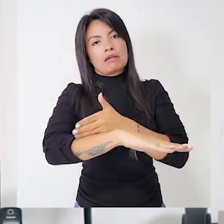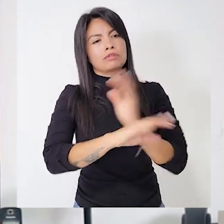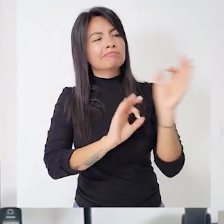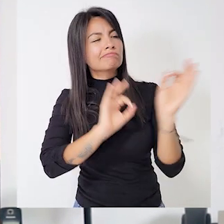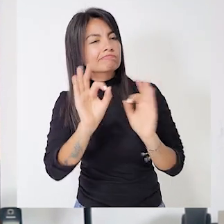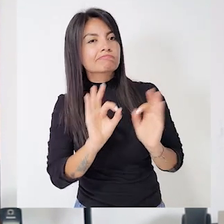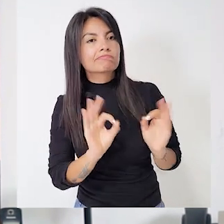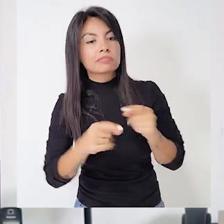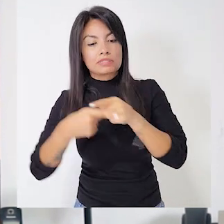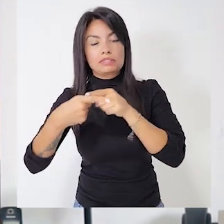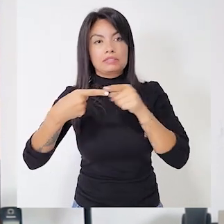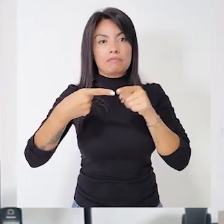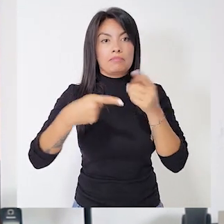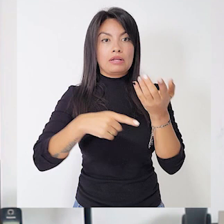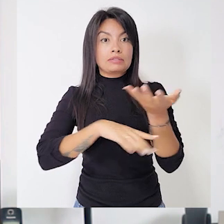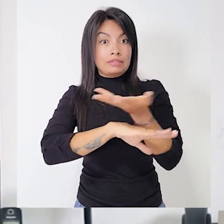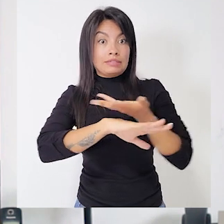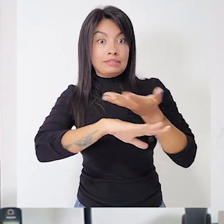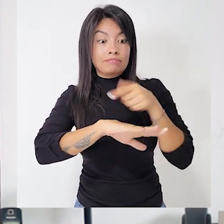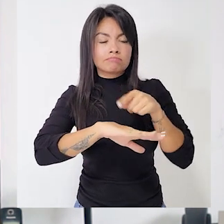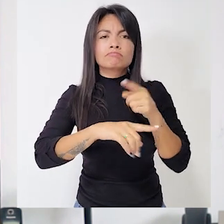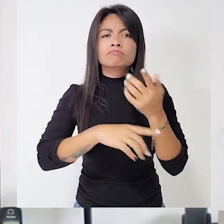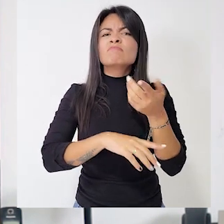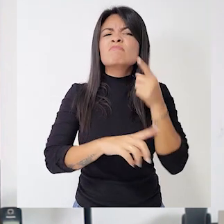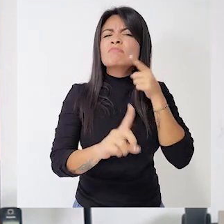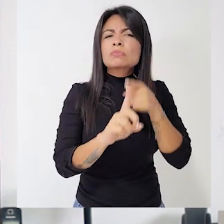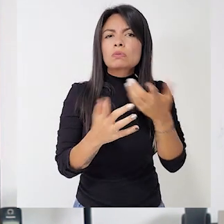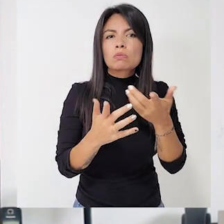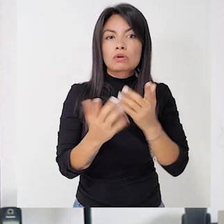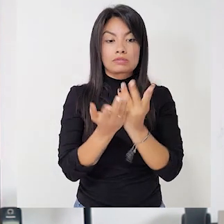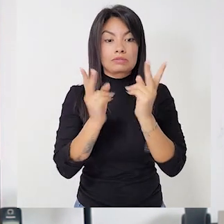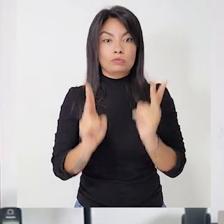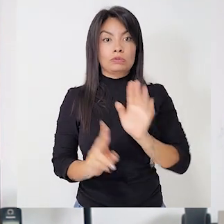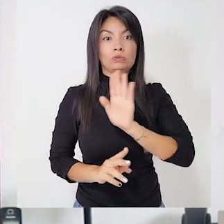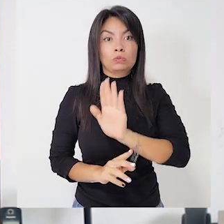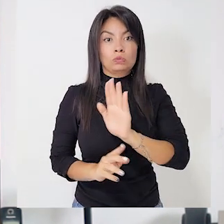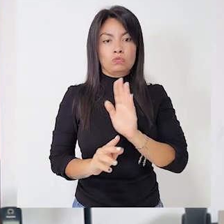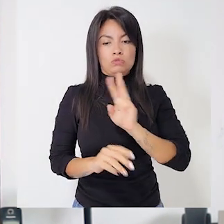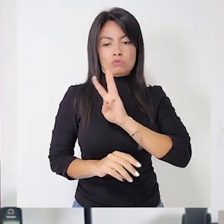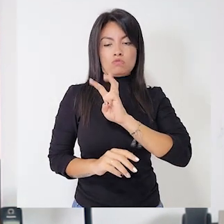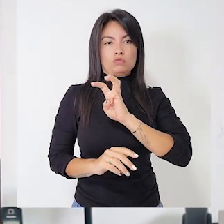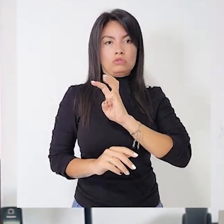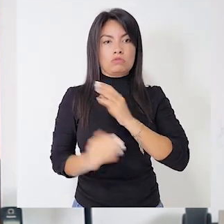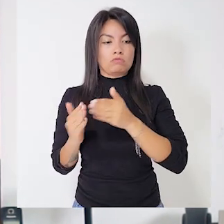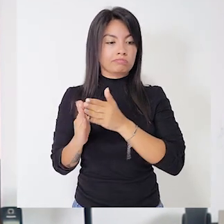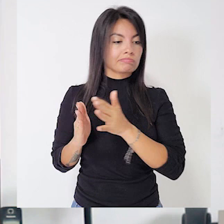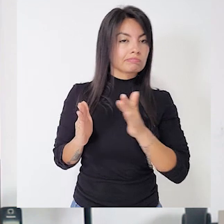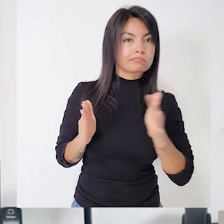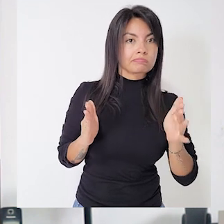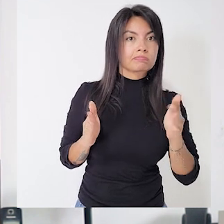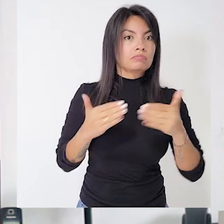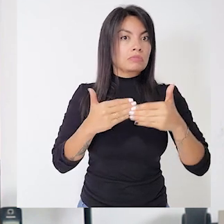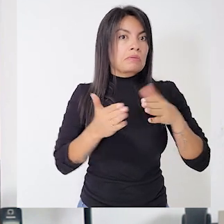una intensidad de 5 horas semanales para que el objetivo terminal de estos estudiantes que hoy, a partir